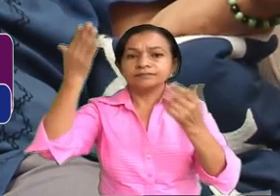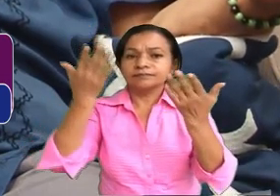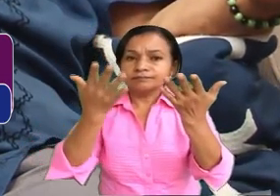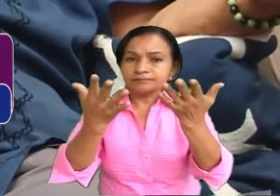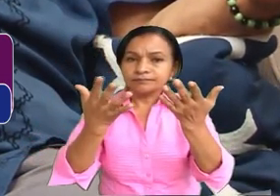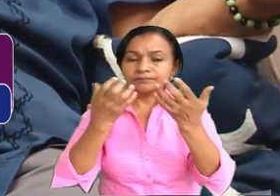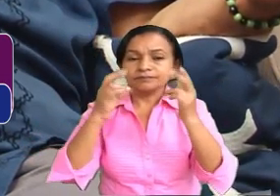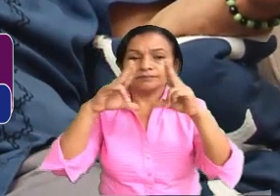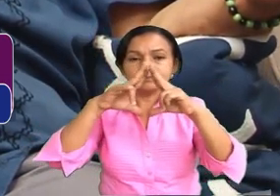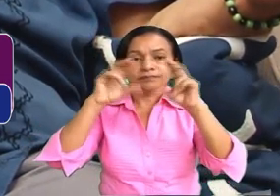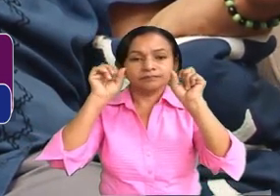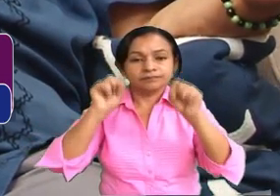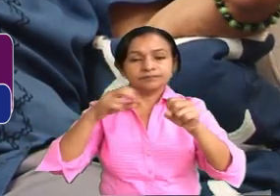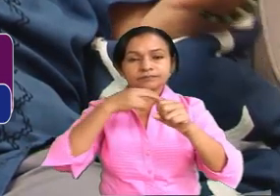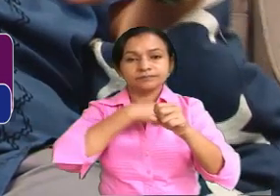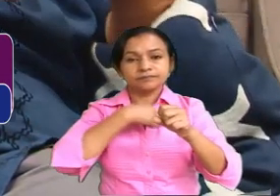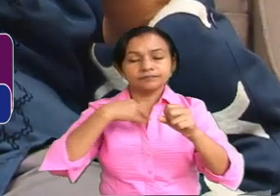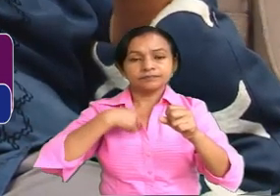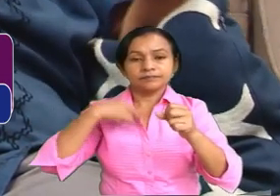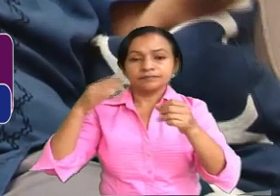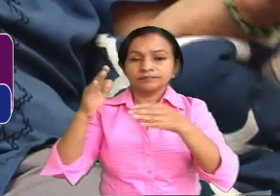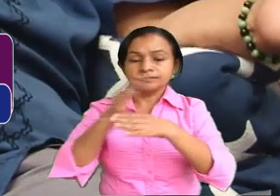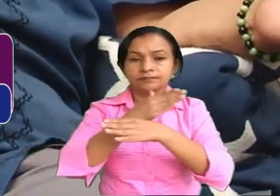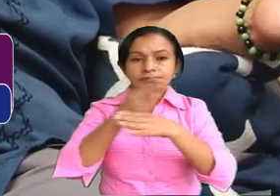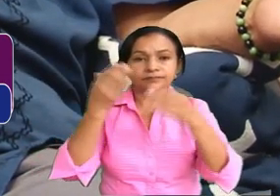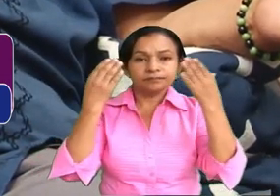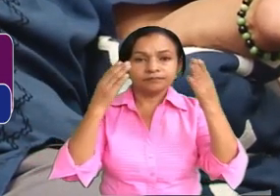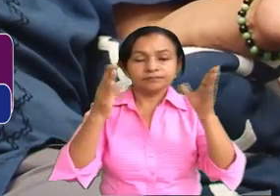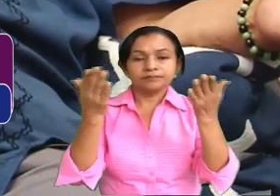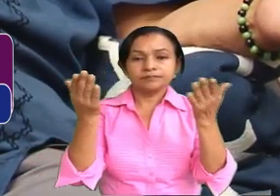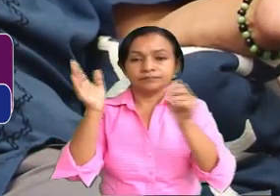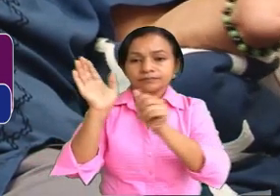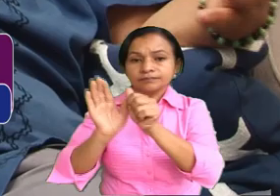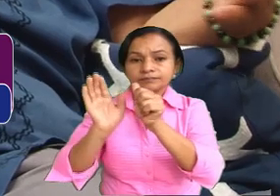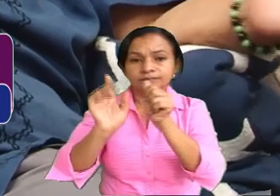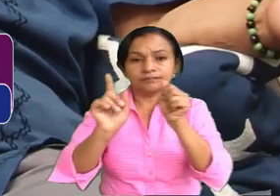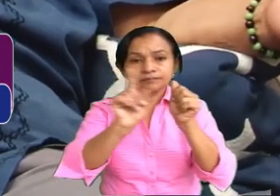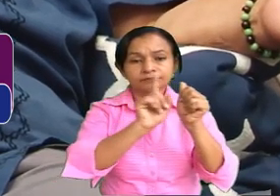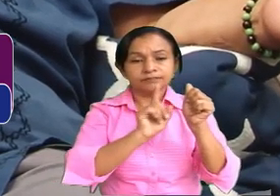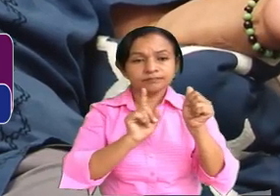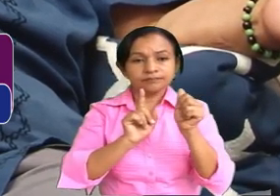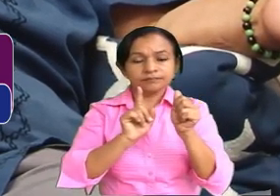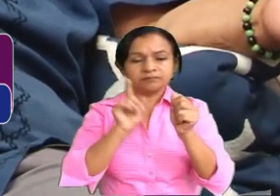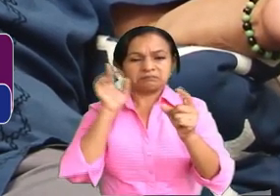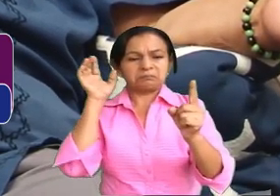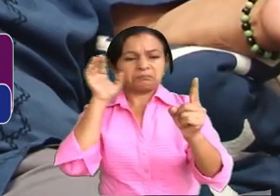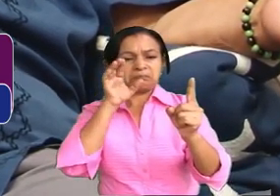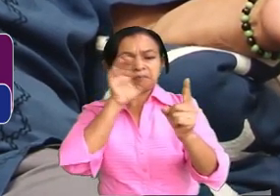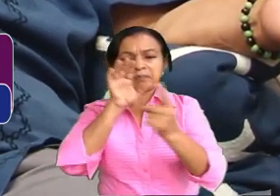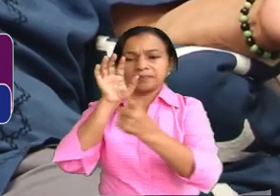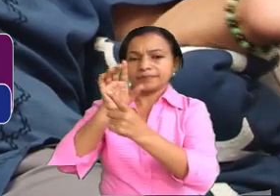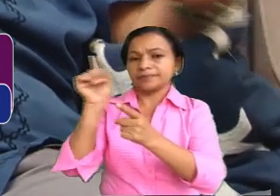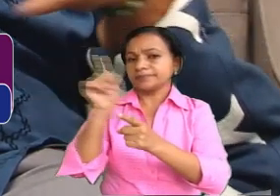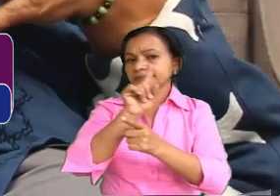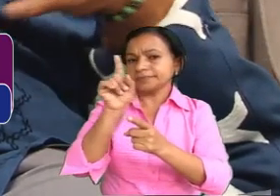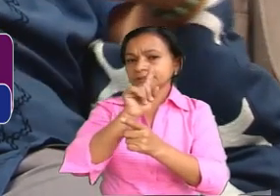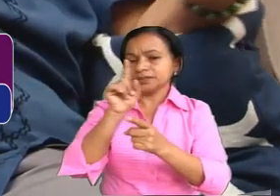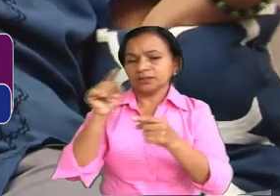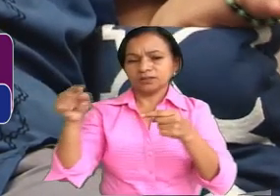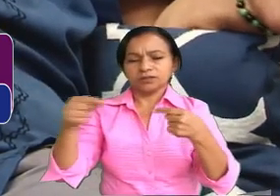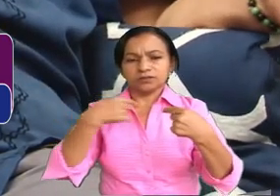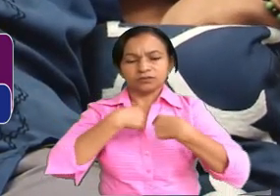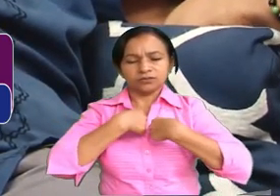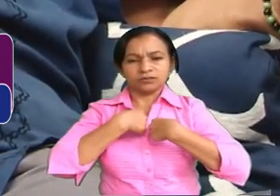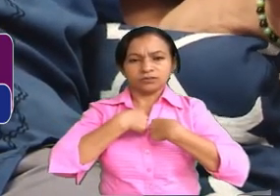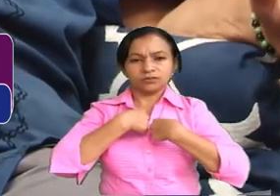que podamos hacer las cosas a como cada uno quiere y que no nos ofendamos uno a otro. Que yo no me